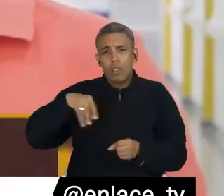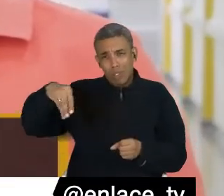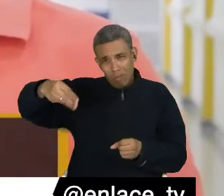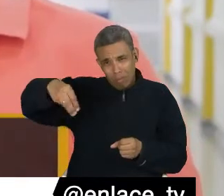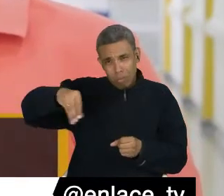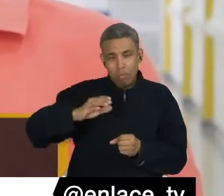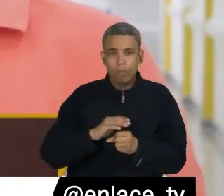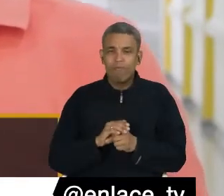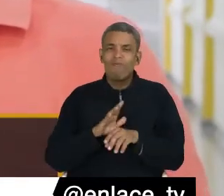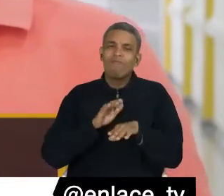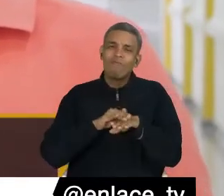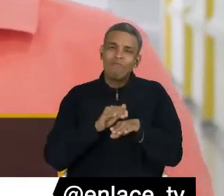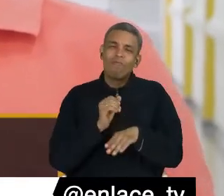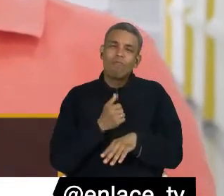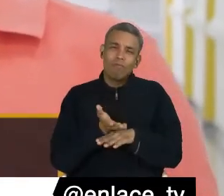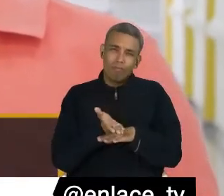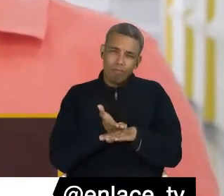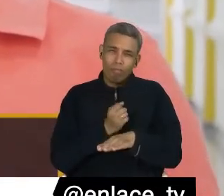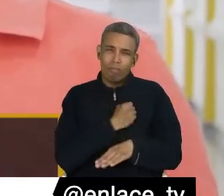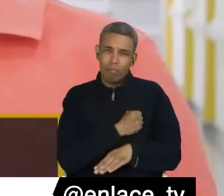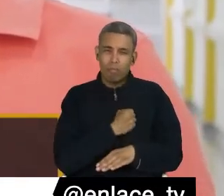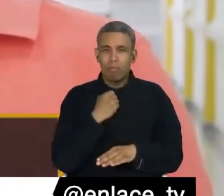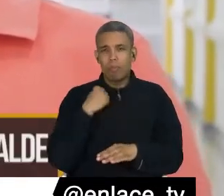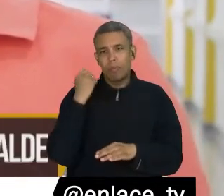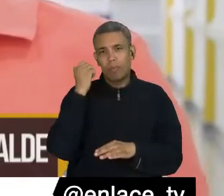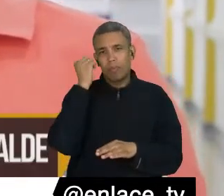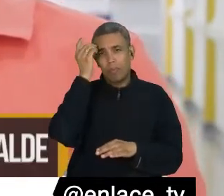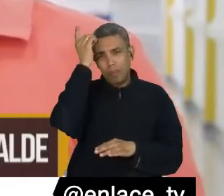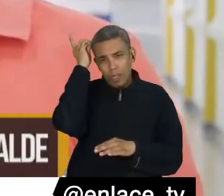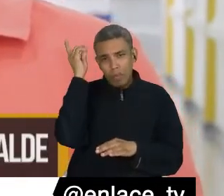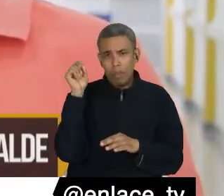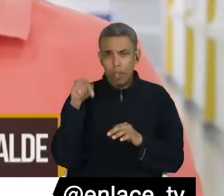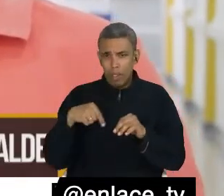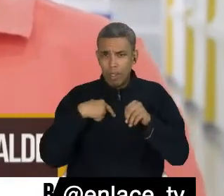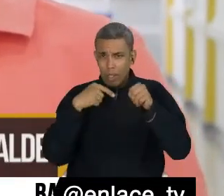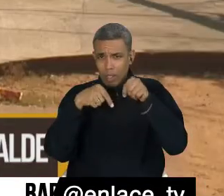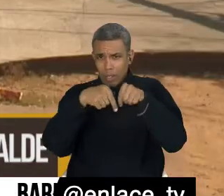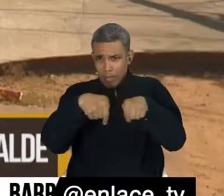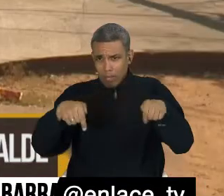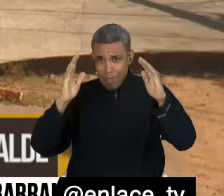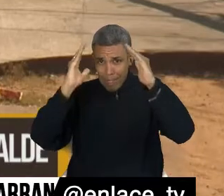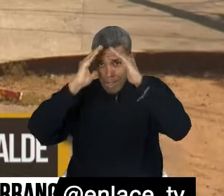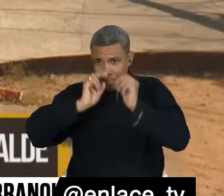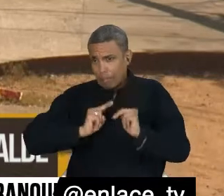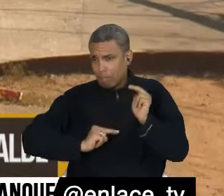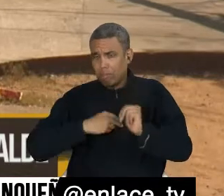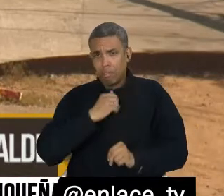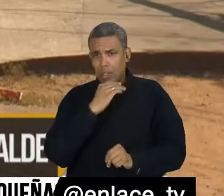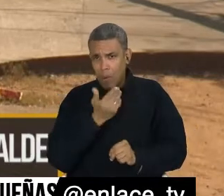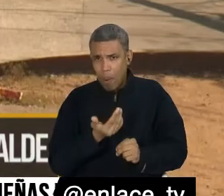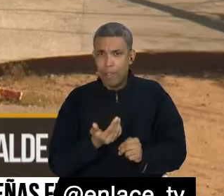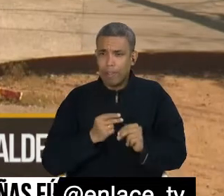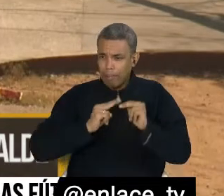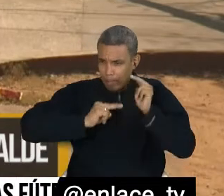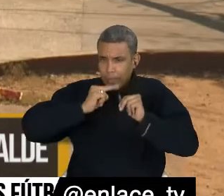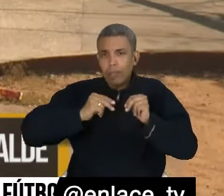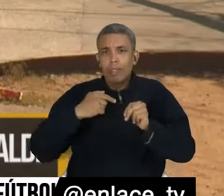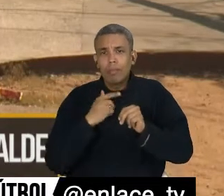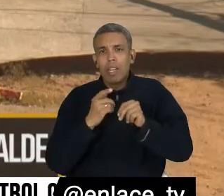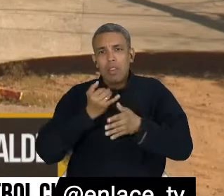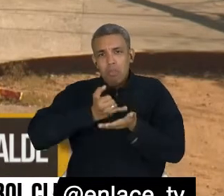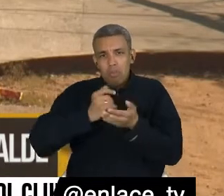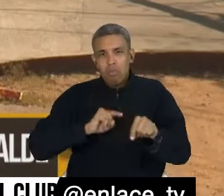alcalde la implementación del salón comunal, que no tenemos, y la gestión para realizar nuestra polideportiva. Pues en